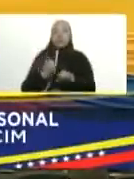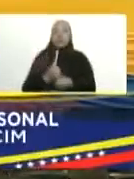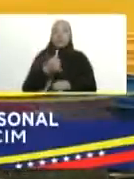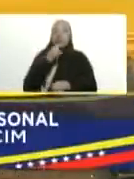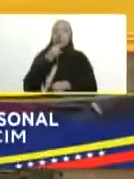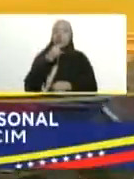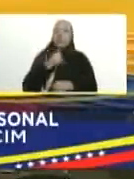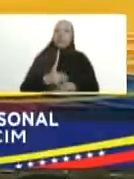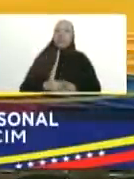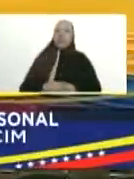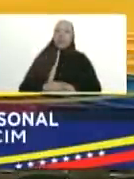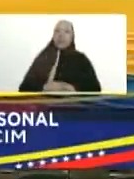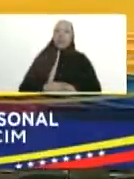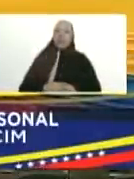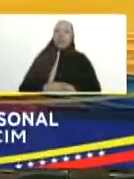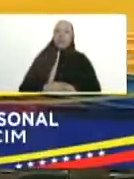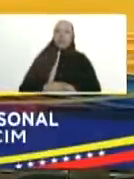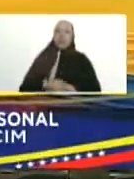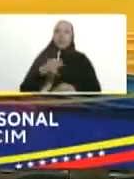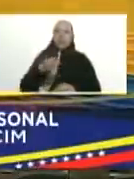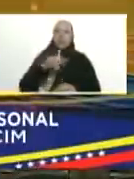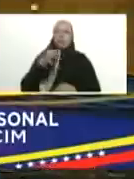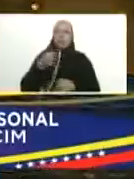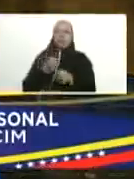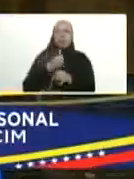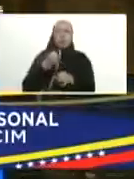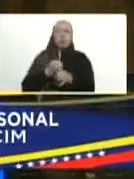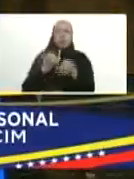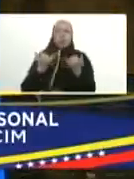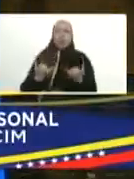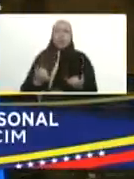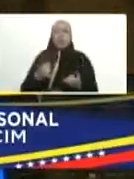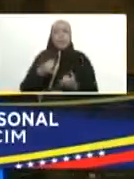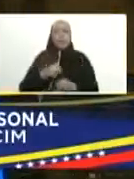pueblo en los años más duros. Jefe, permiso para retirarme.